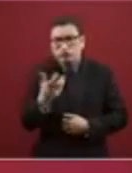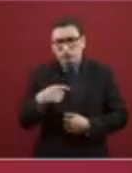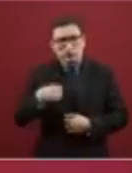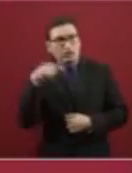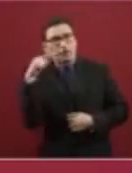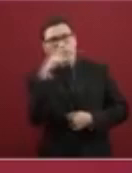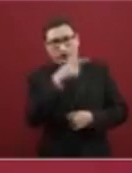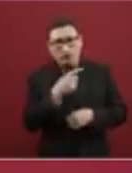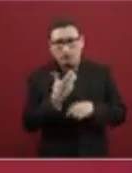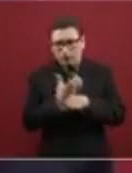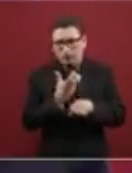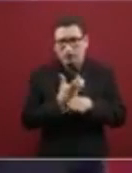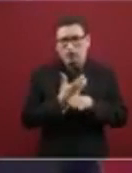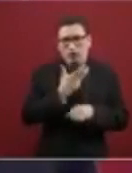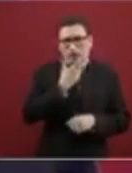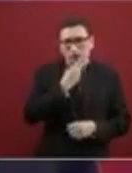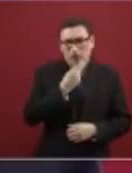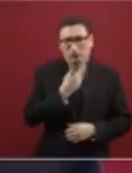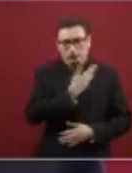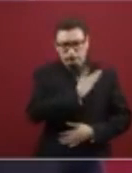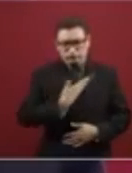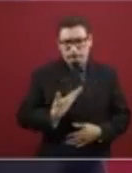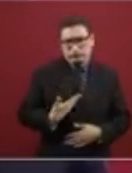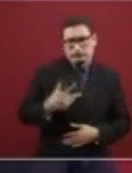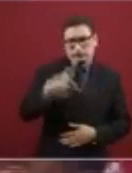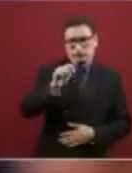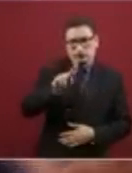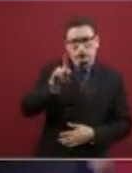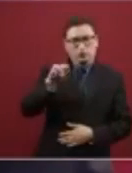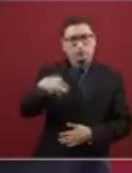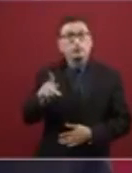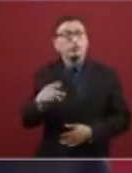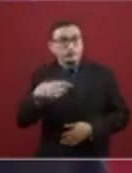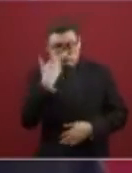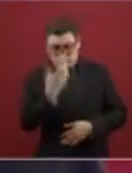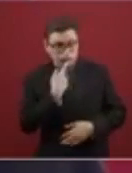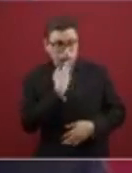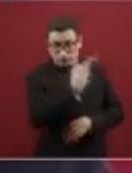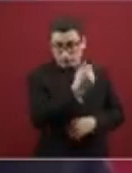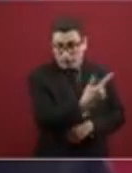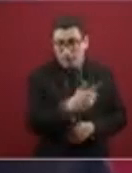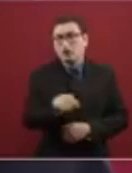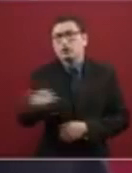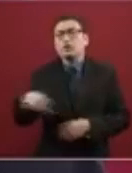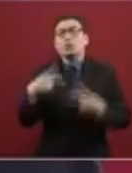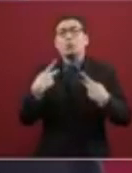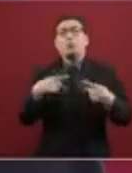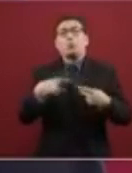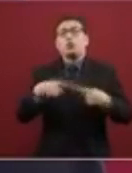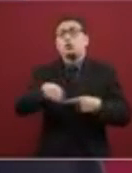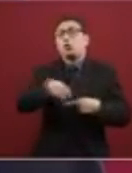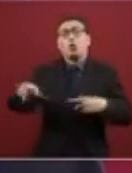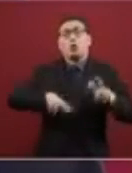que le conteste al presidente Donald Trump o que actuemos con prudencia? Por